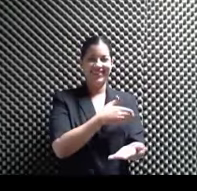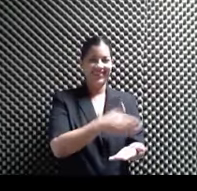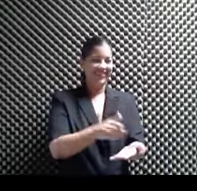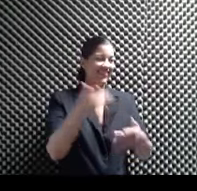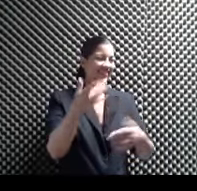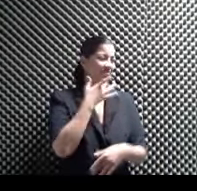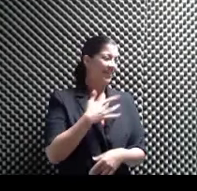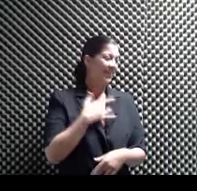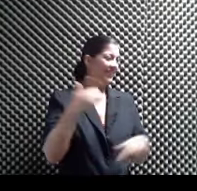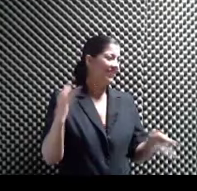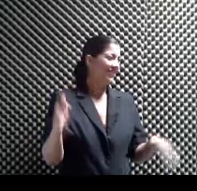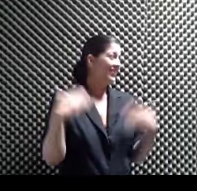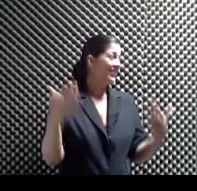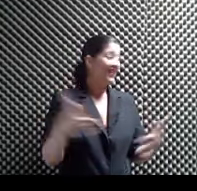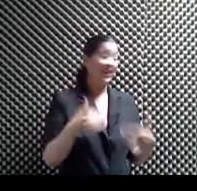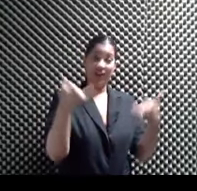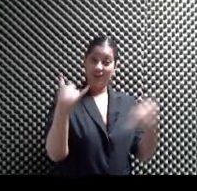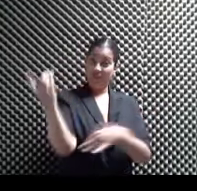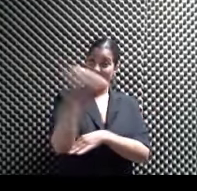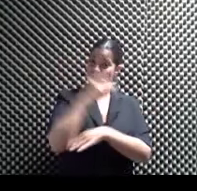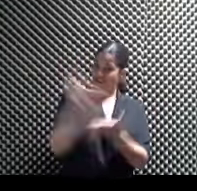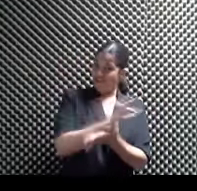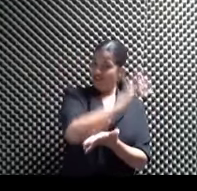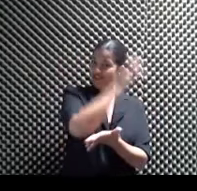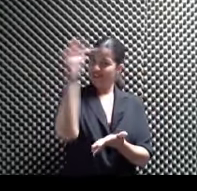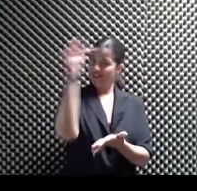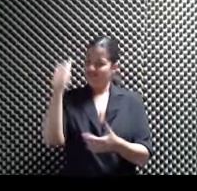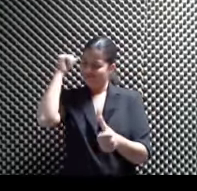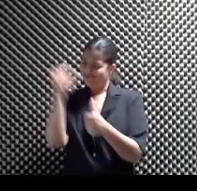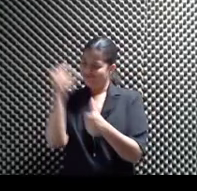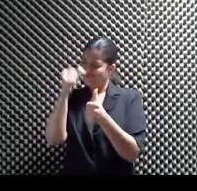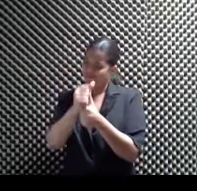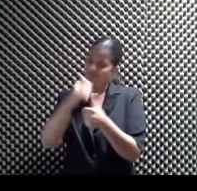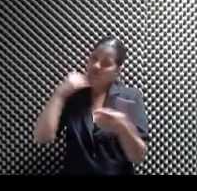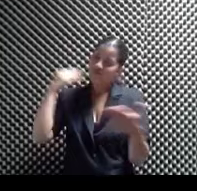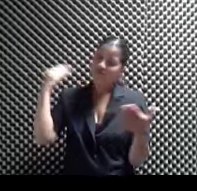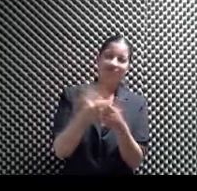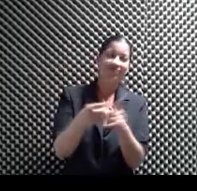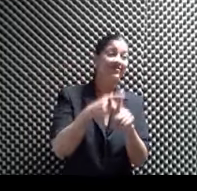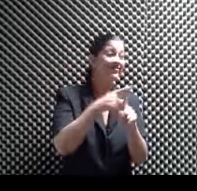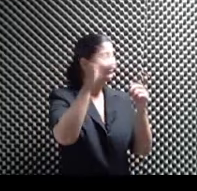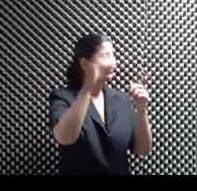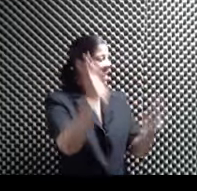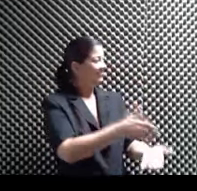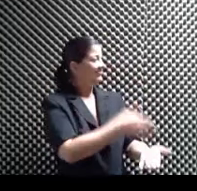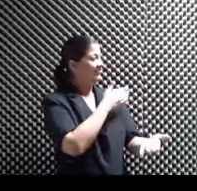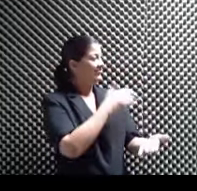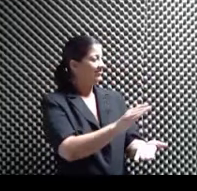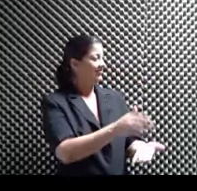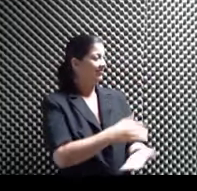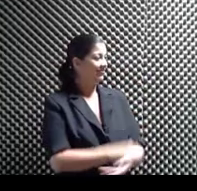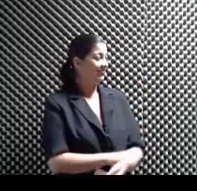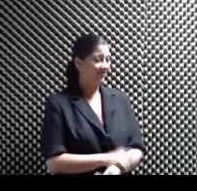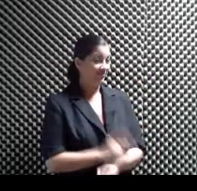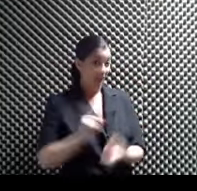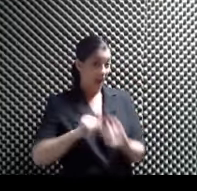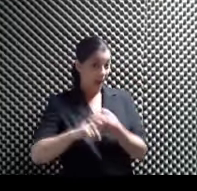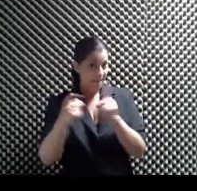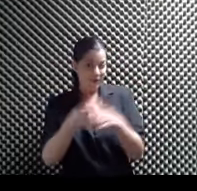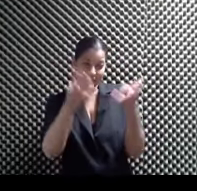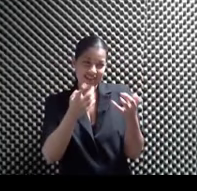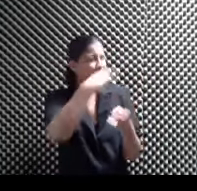Día Glorioso Lleno De Recuerdos Grató Tus Amigos Te Desean Felicidad